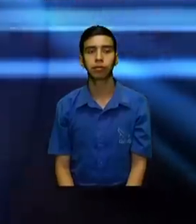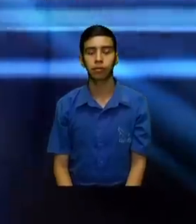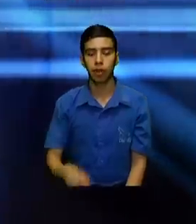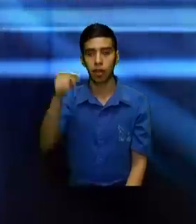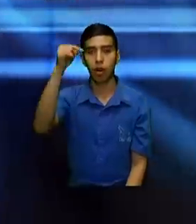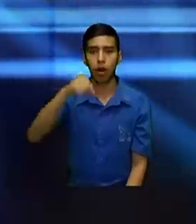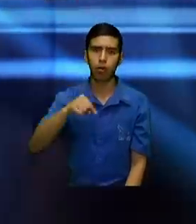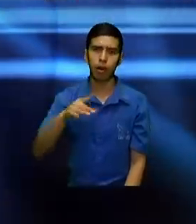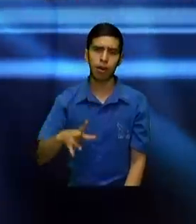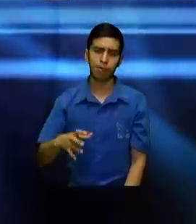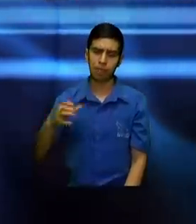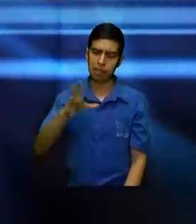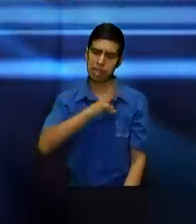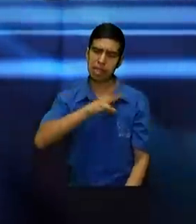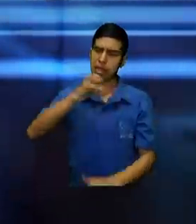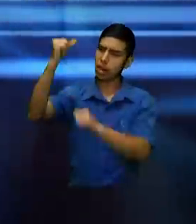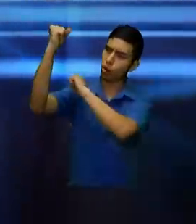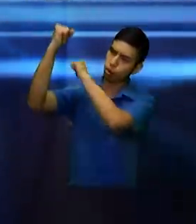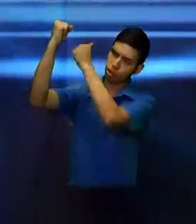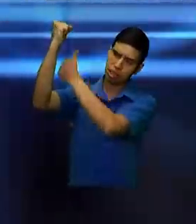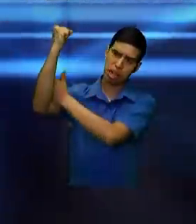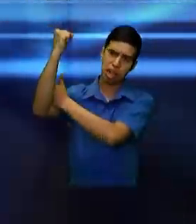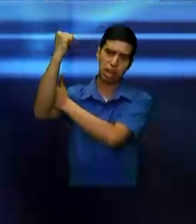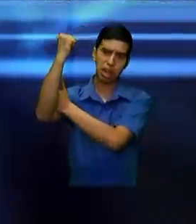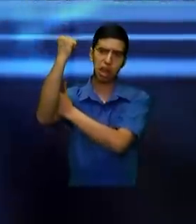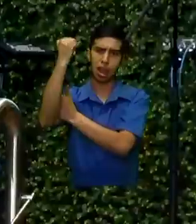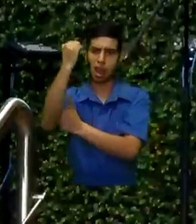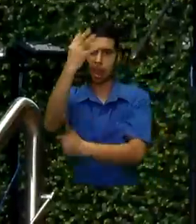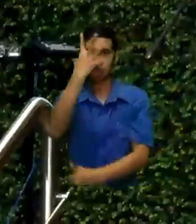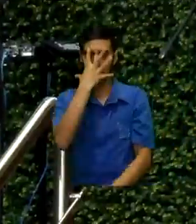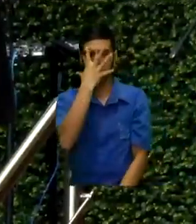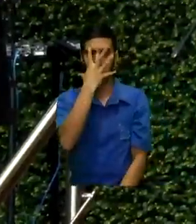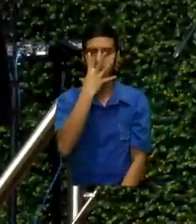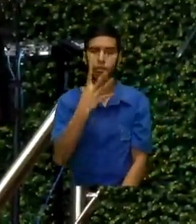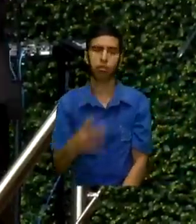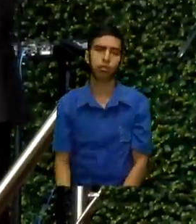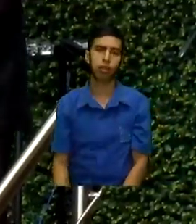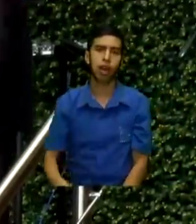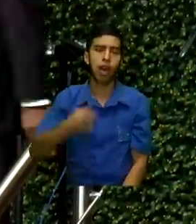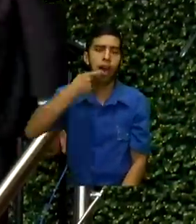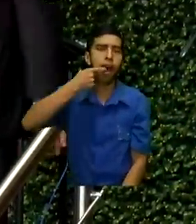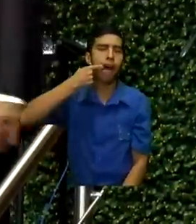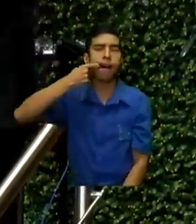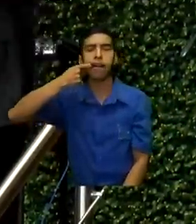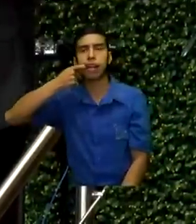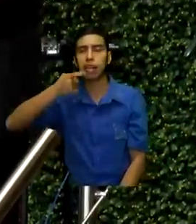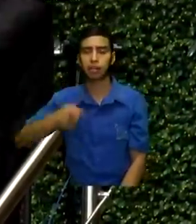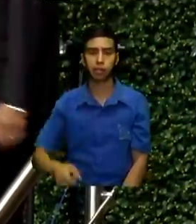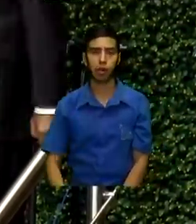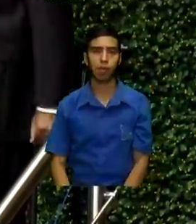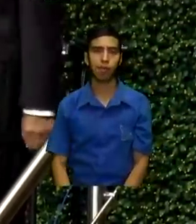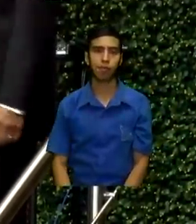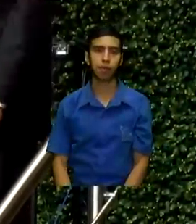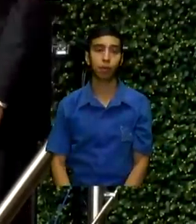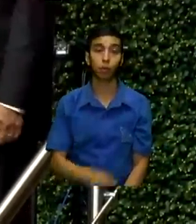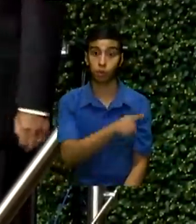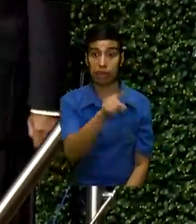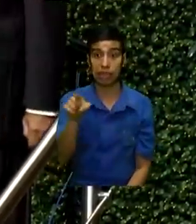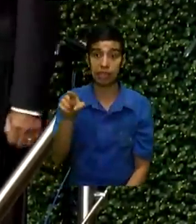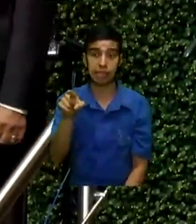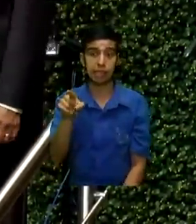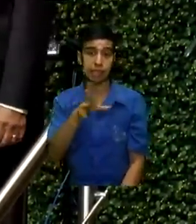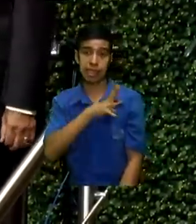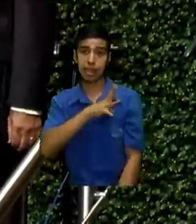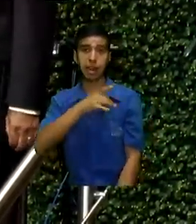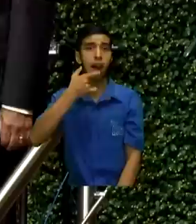Ahora, dominar el pecado es tentación. Ahí todavía no estás en la batalla, esa es tentación. ¿Cuántos de ustedes han sufrido una tentación alguna